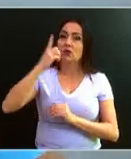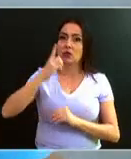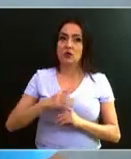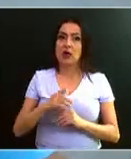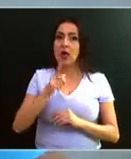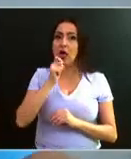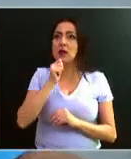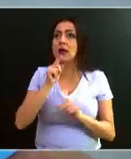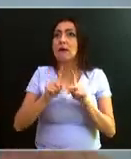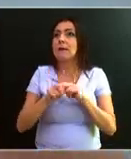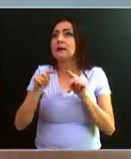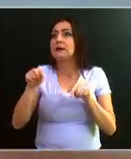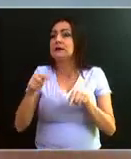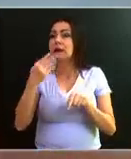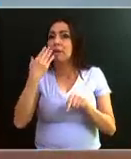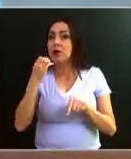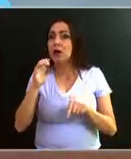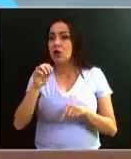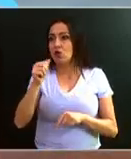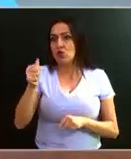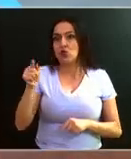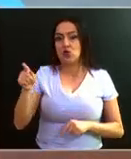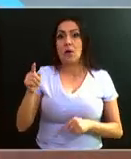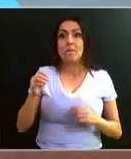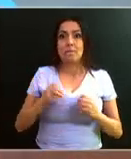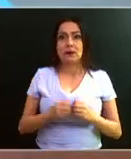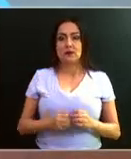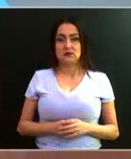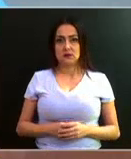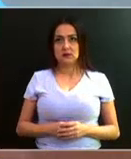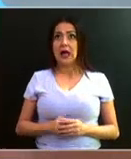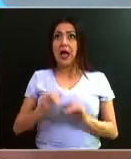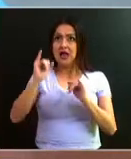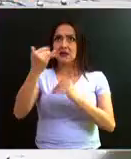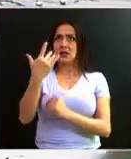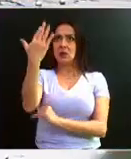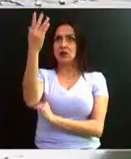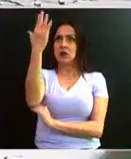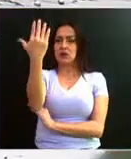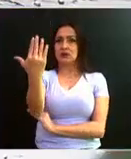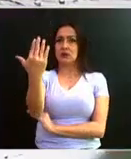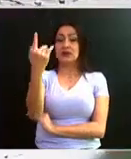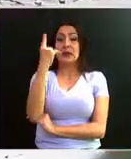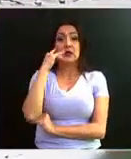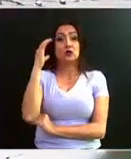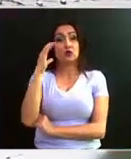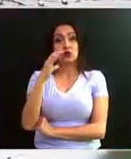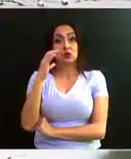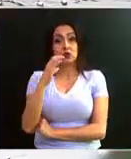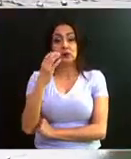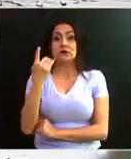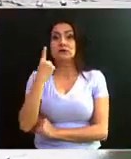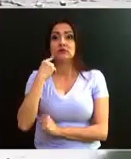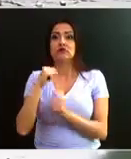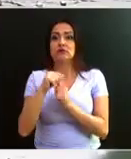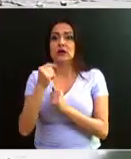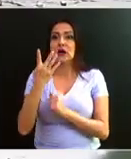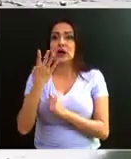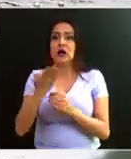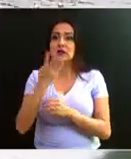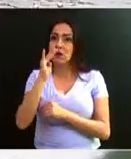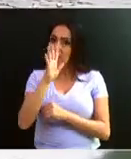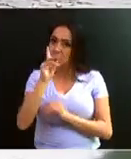alguien aparezca por ahí, porque esos otros, eso, más eso, que están ahí al frente. Las lluvias intermitentes duraron casi